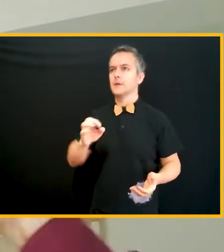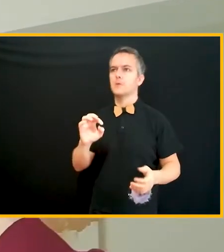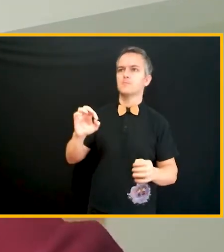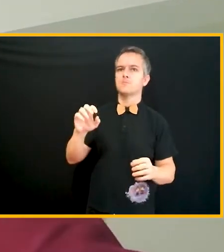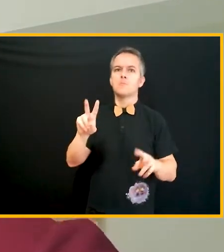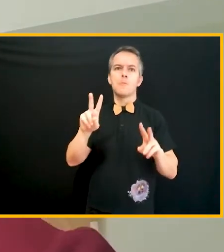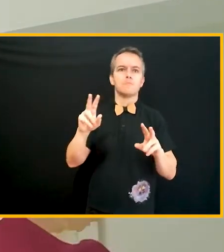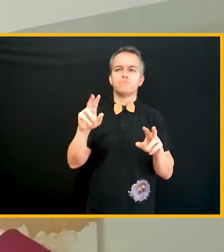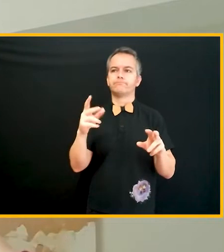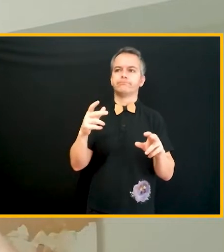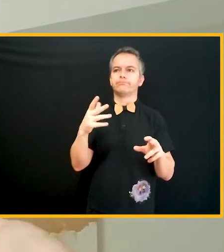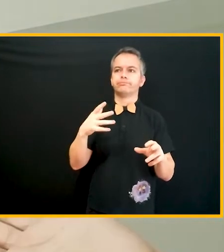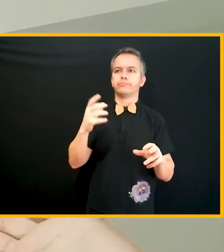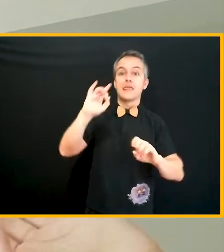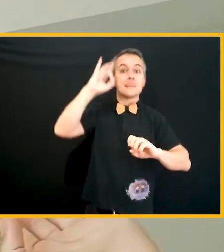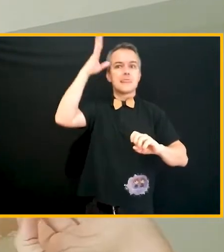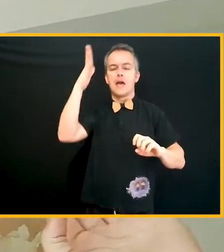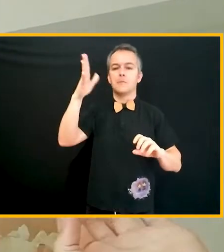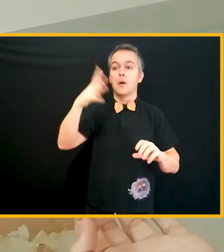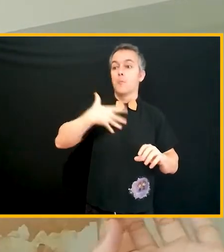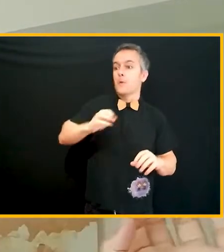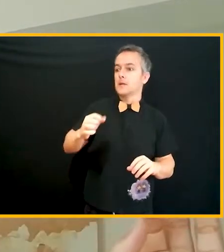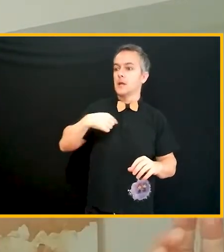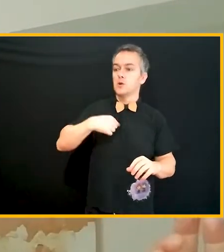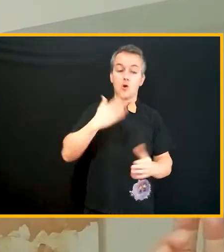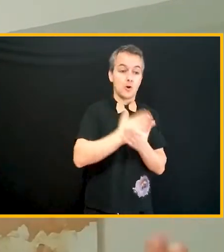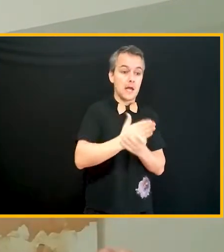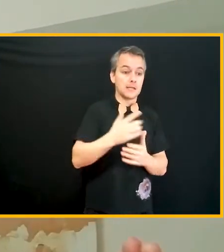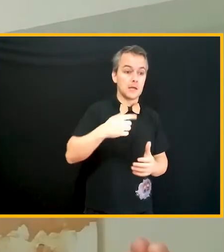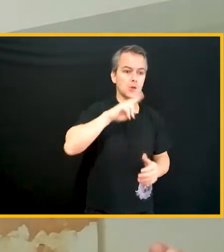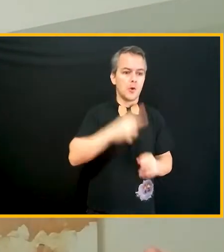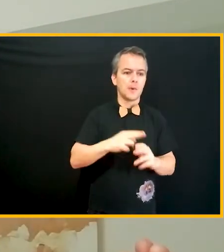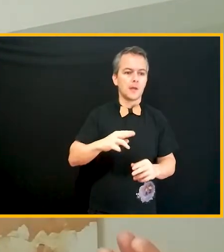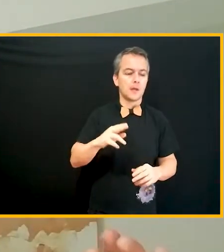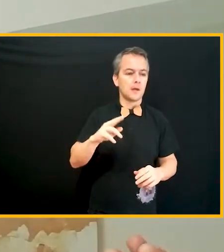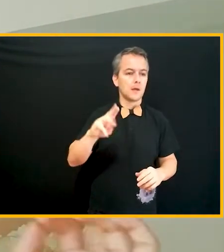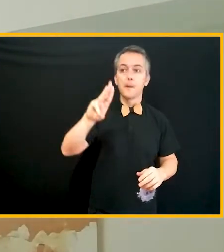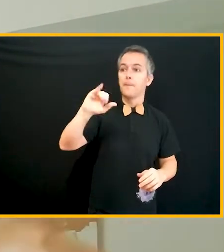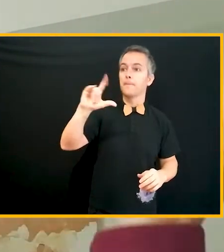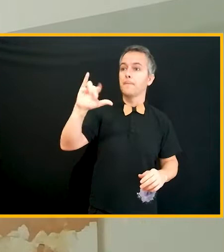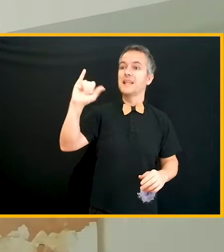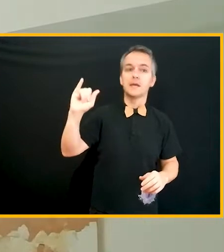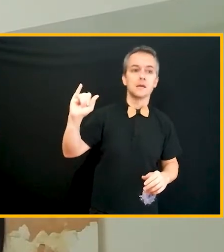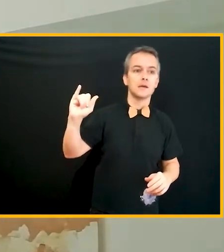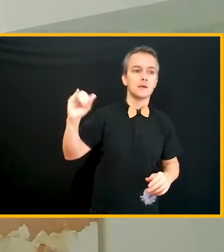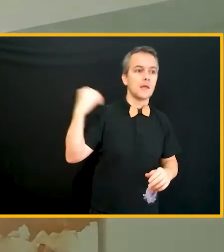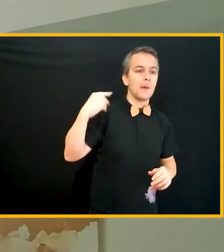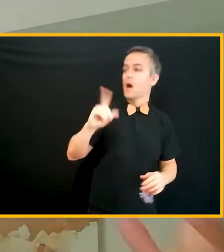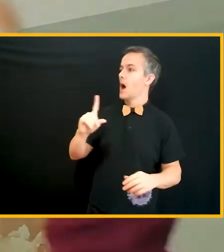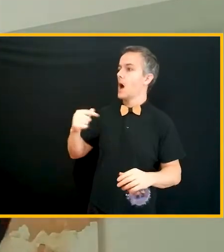muy crazy, porque a veces en las clases me llaman Pili, y yo me doy la vuelta, giro la cabeza, y digo, uy, no, no es a mí, es al